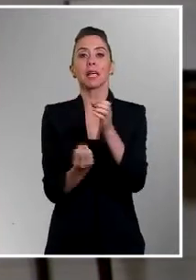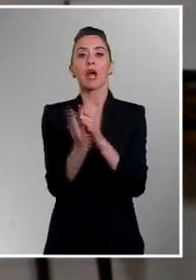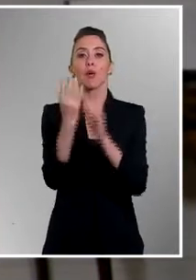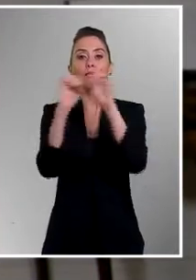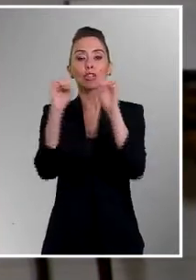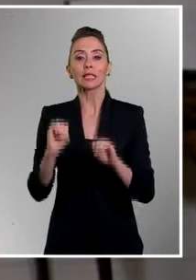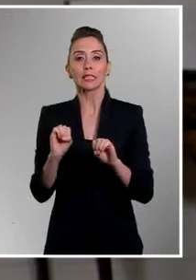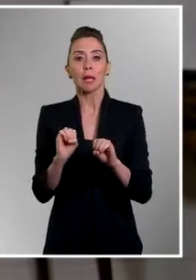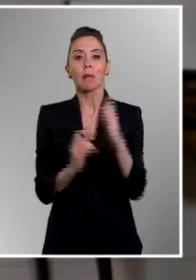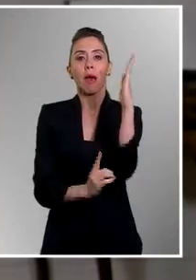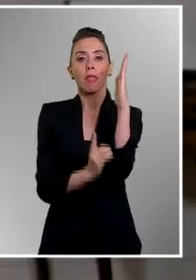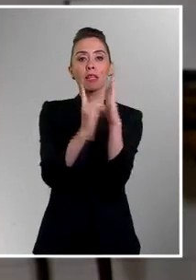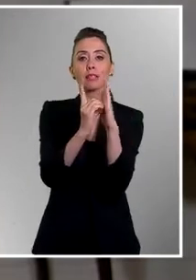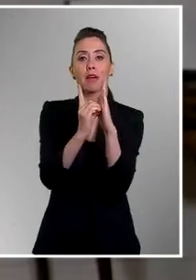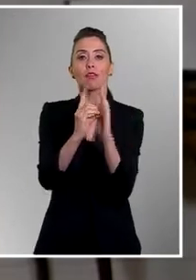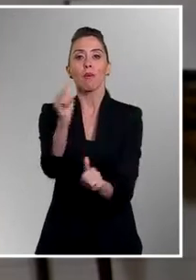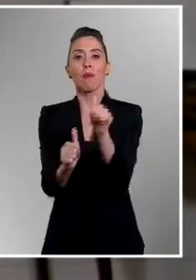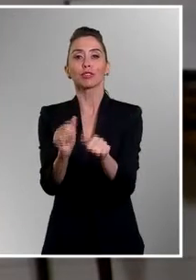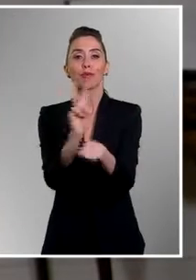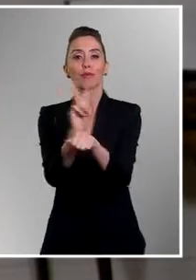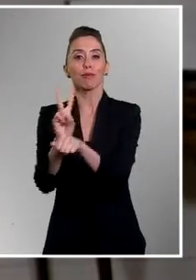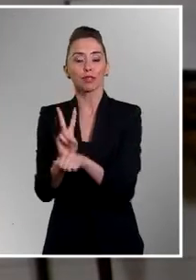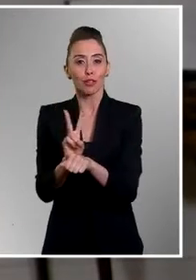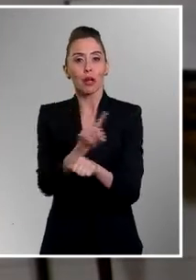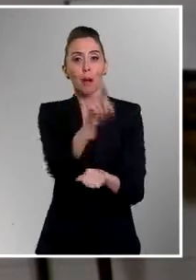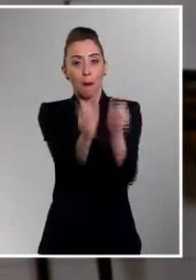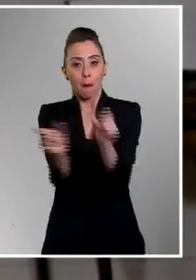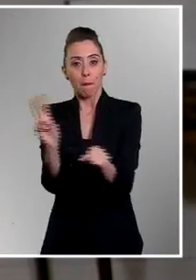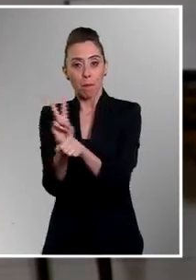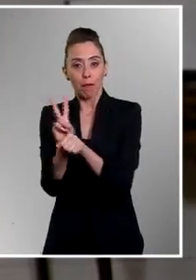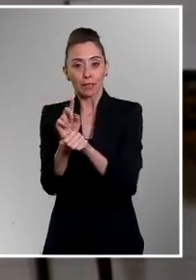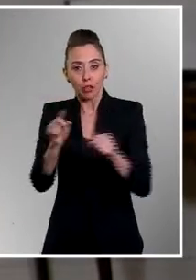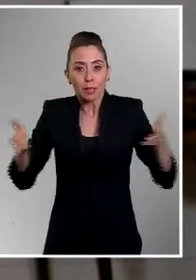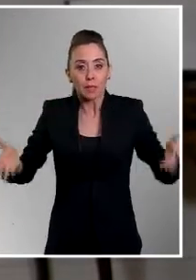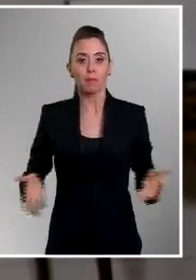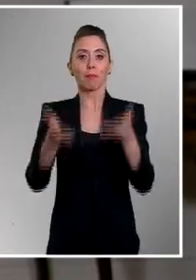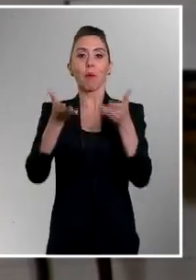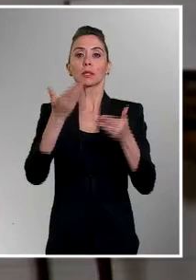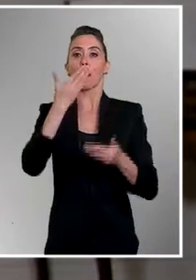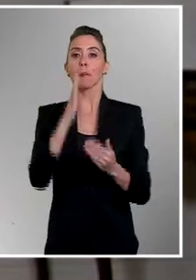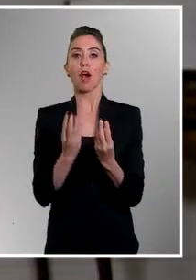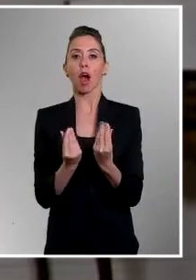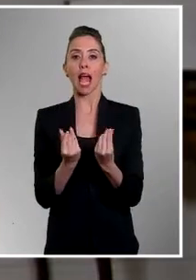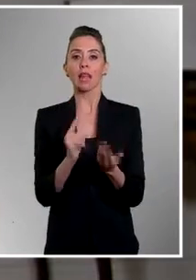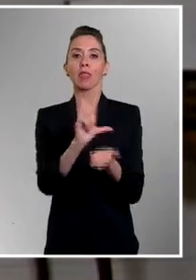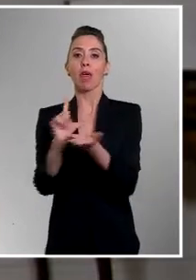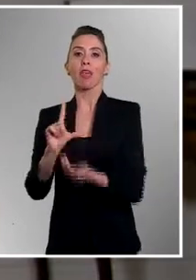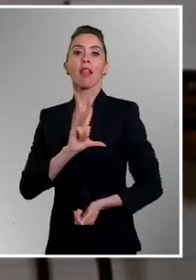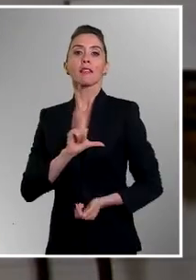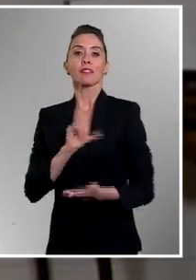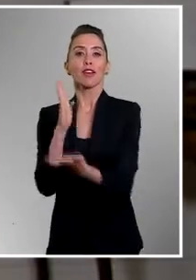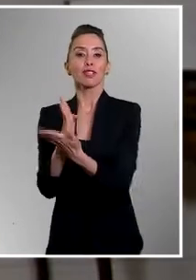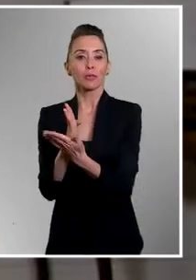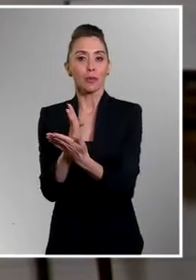nuevo sistema de desarrollo profesional docente que permitirá a nuestros profesores ser el motor para mejorar la calidad de nuestros liceos y colegios